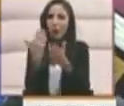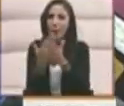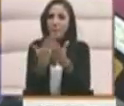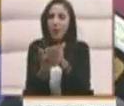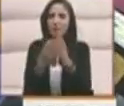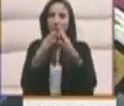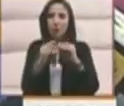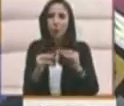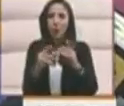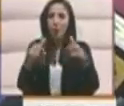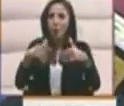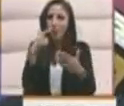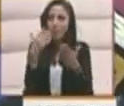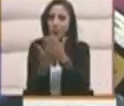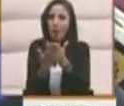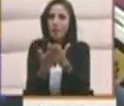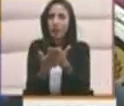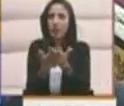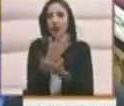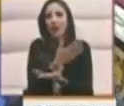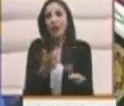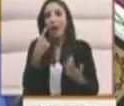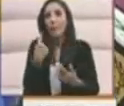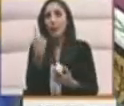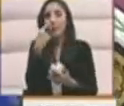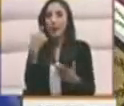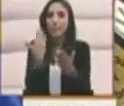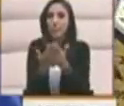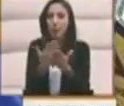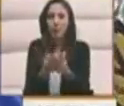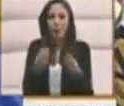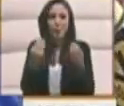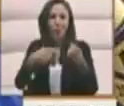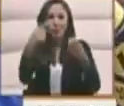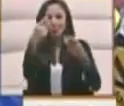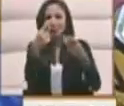el día de hoy, que son las primeras pruebas, tenemos muchas más,